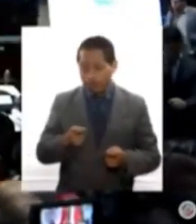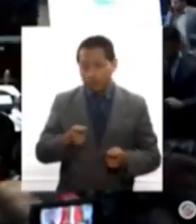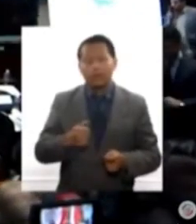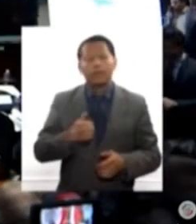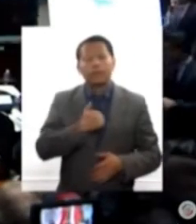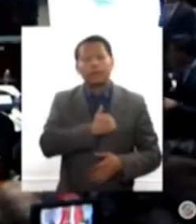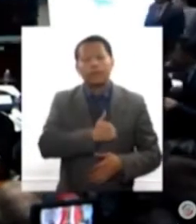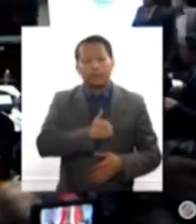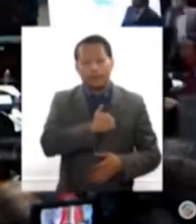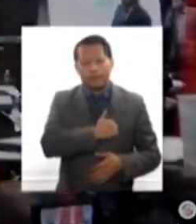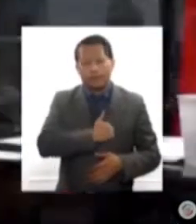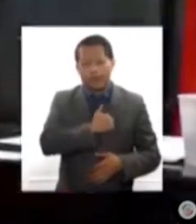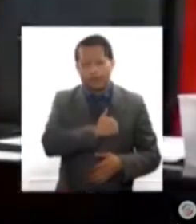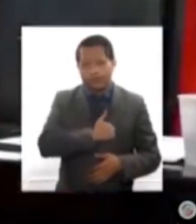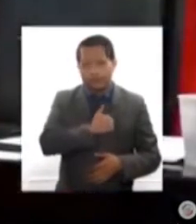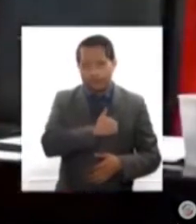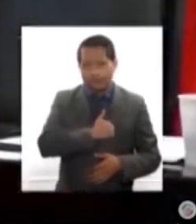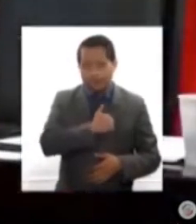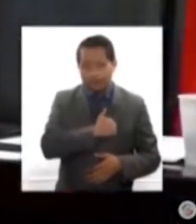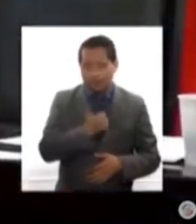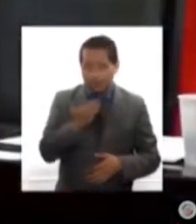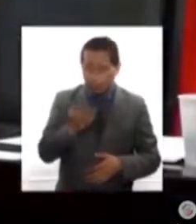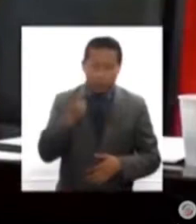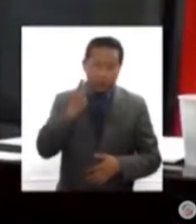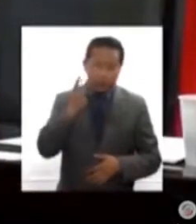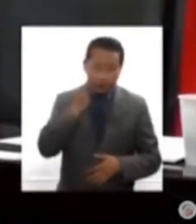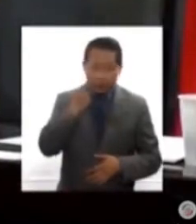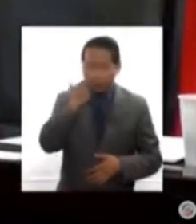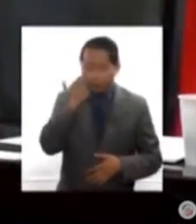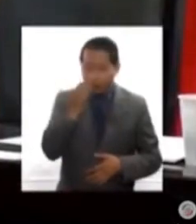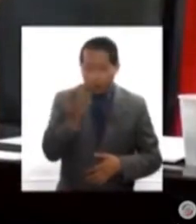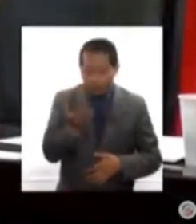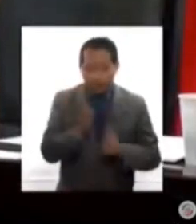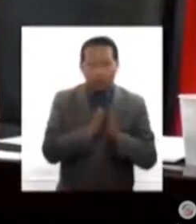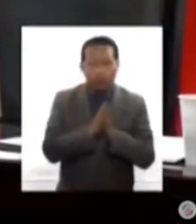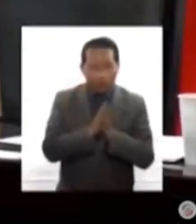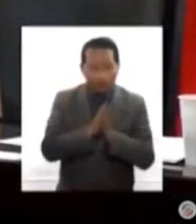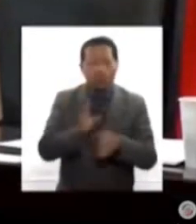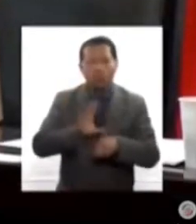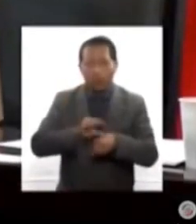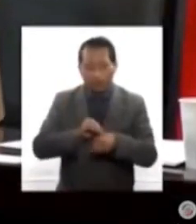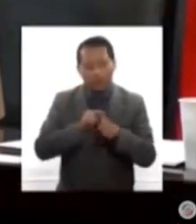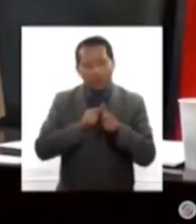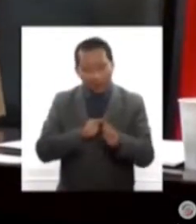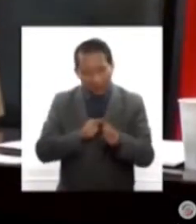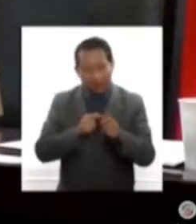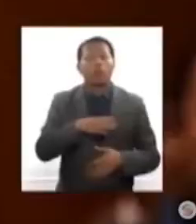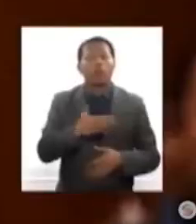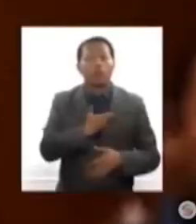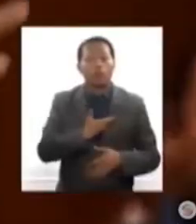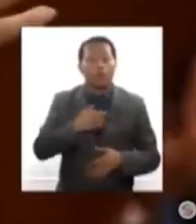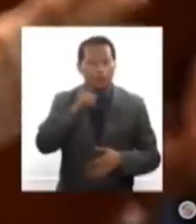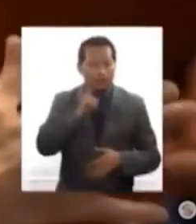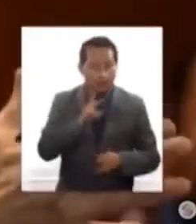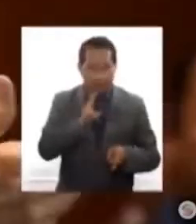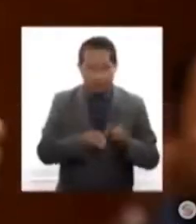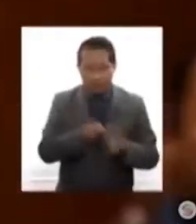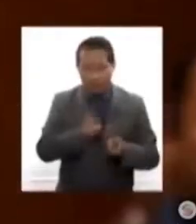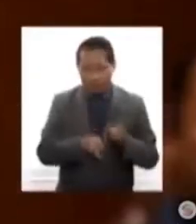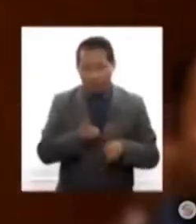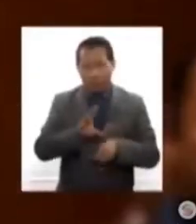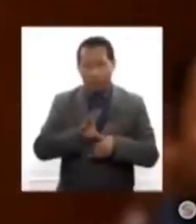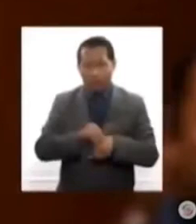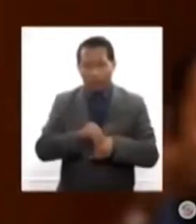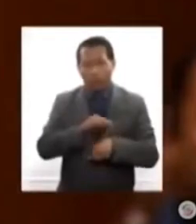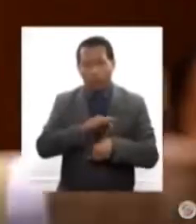llamada. Hola, muchas gracias, Carmen, muy buenos días. Sí, mira, yo quisiera nada más hacer tal vez